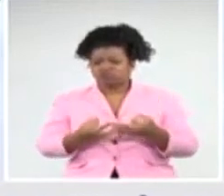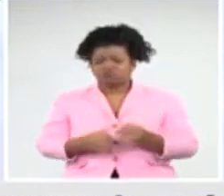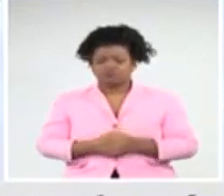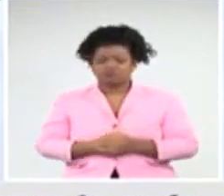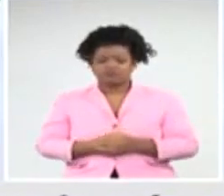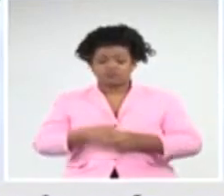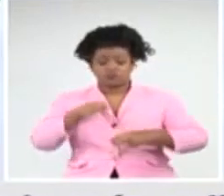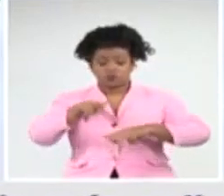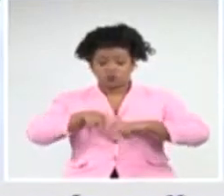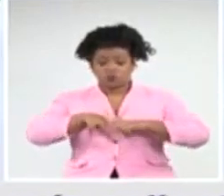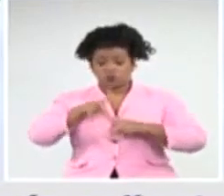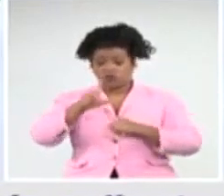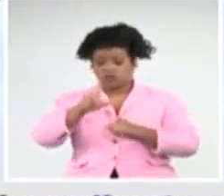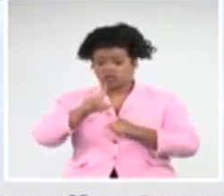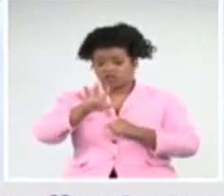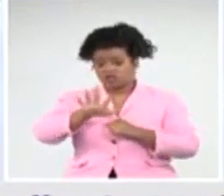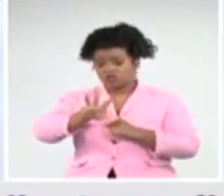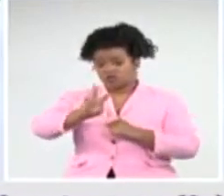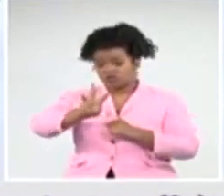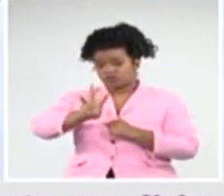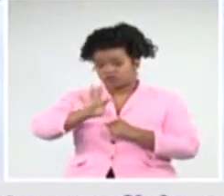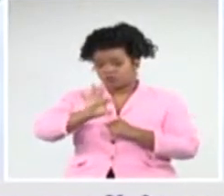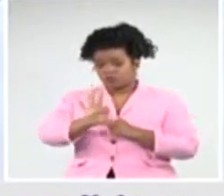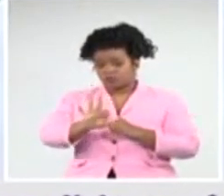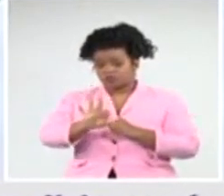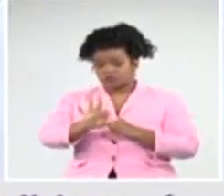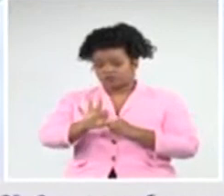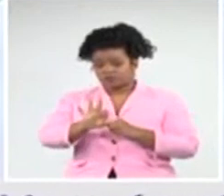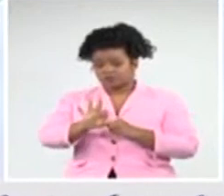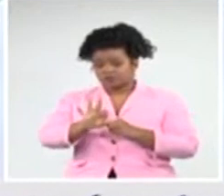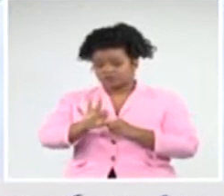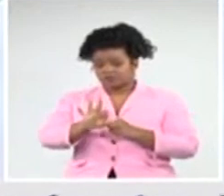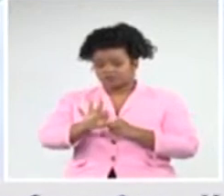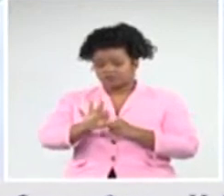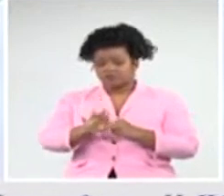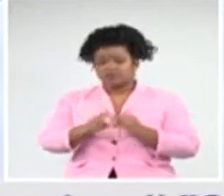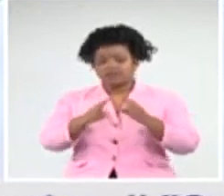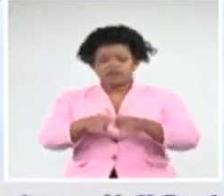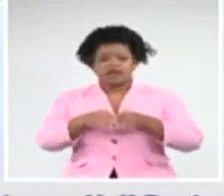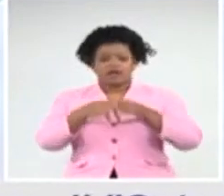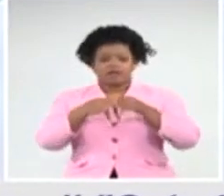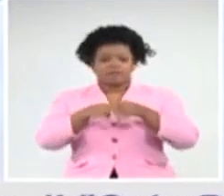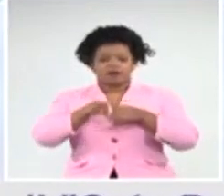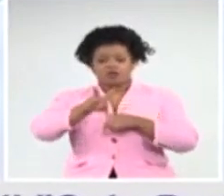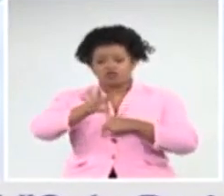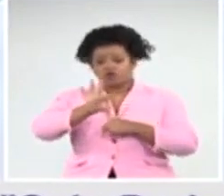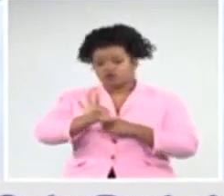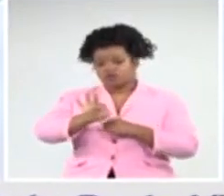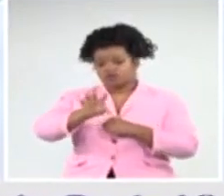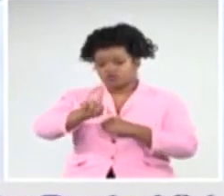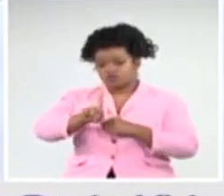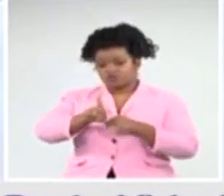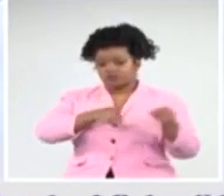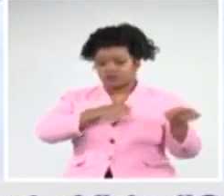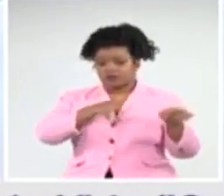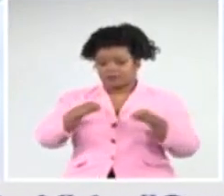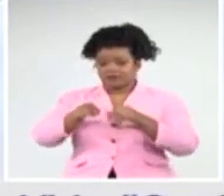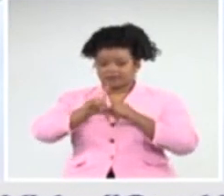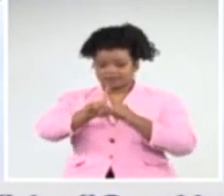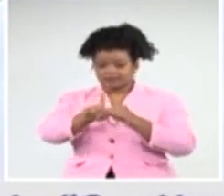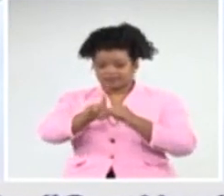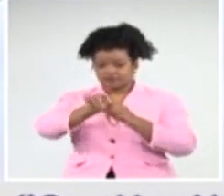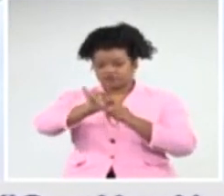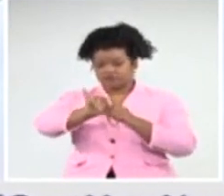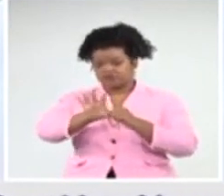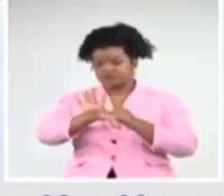Holguín, 538, 281 en Granma y 165 en